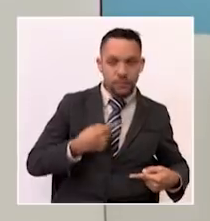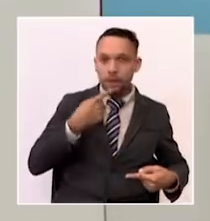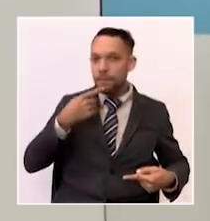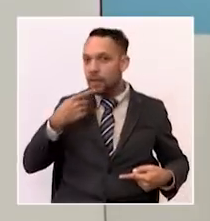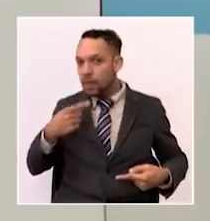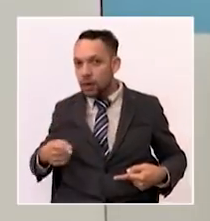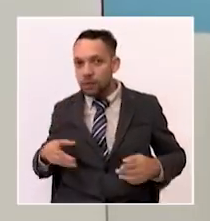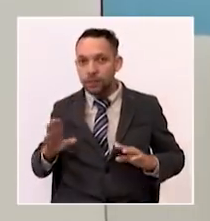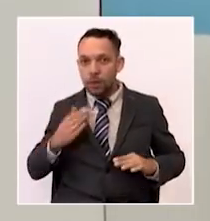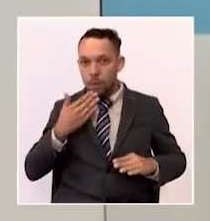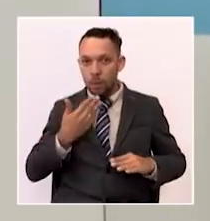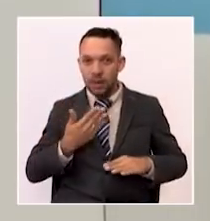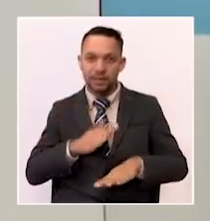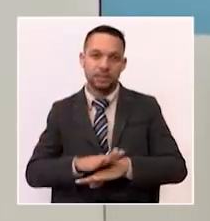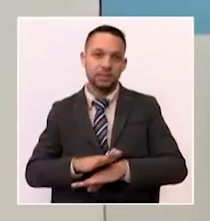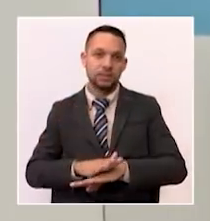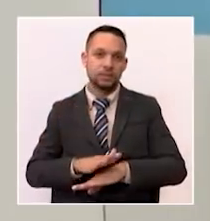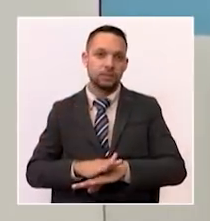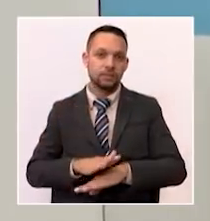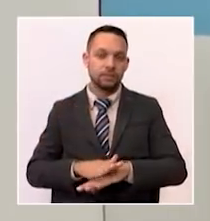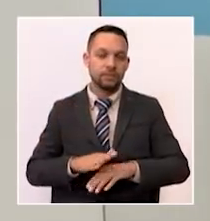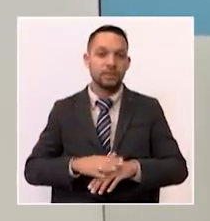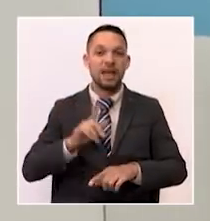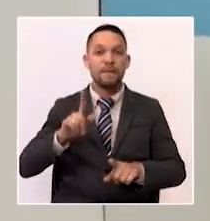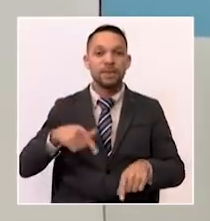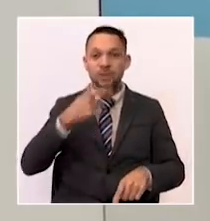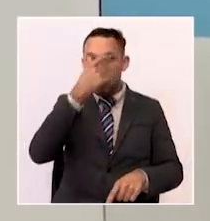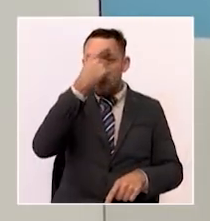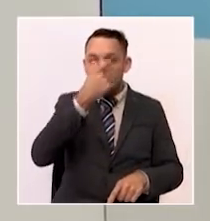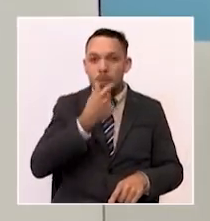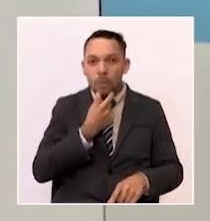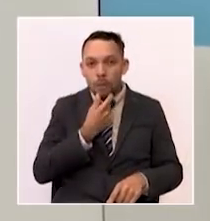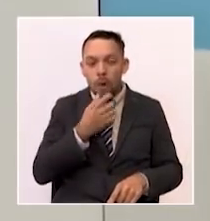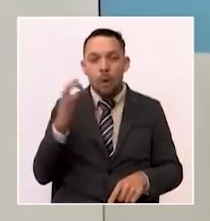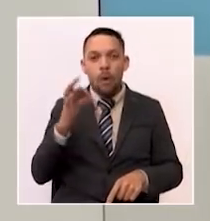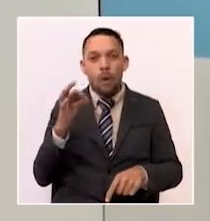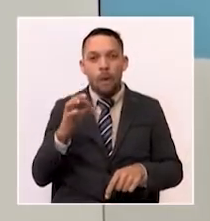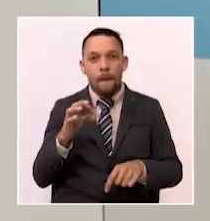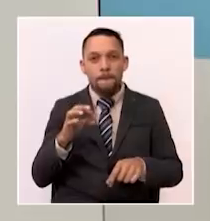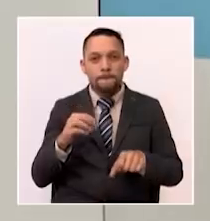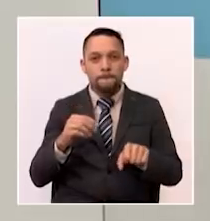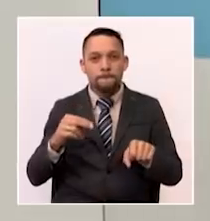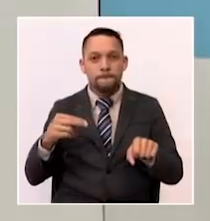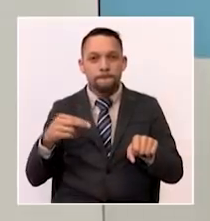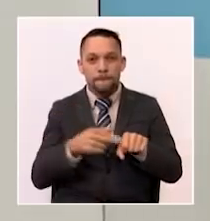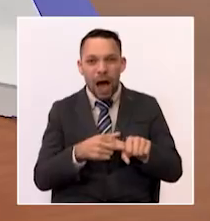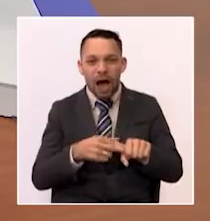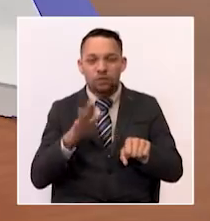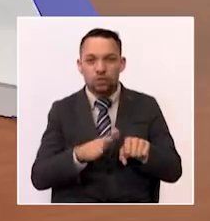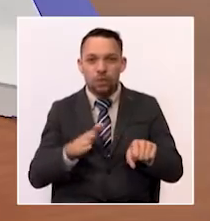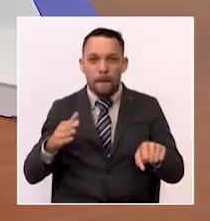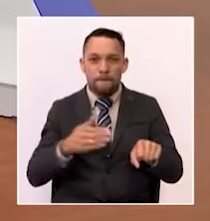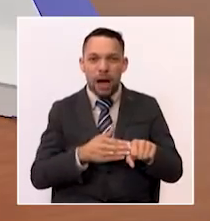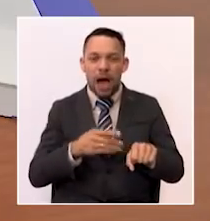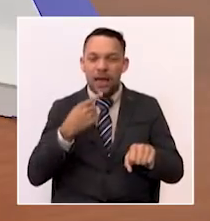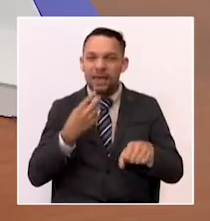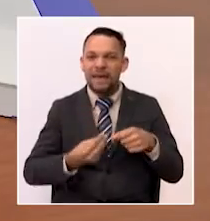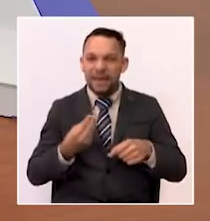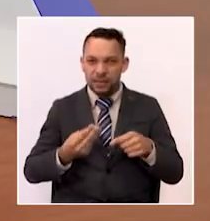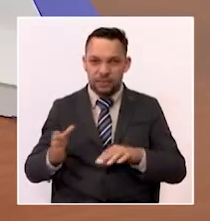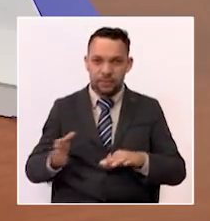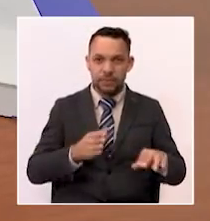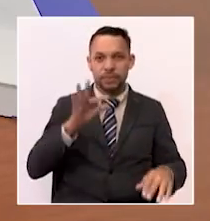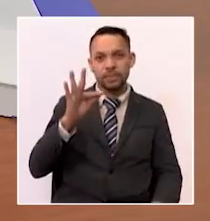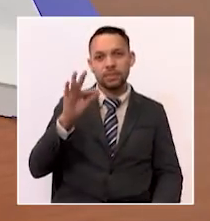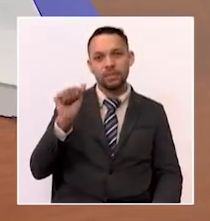¿por qué no hablamos un poco sobre el uso de protectores diarios y tampones? ¿Esto qué tiene que ver con todo lo que estamos hablando, doctora? Sí, me parece